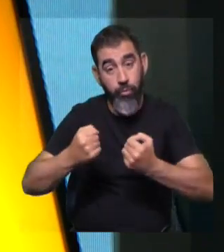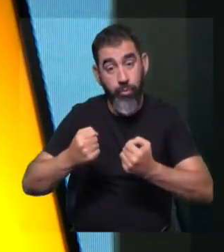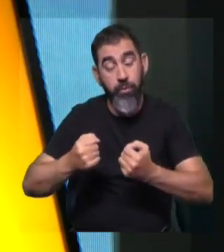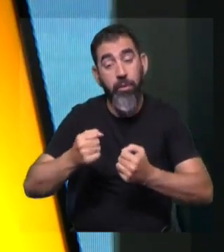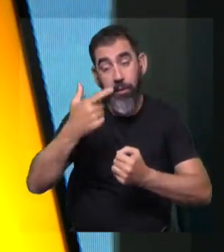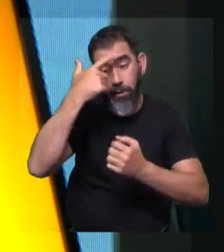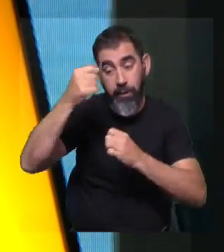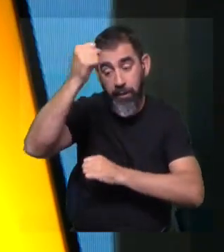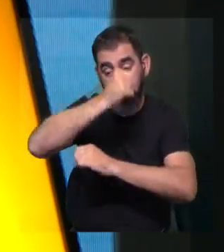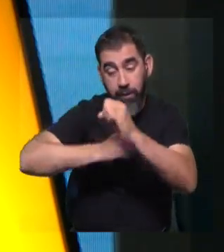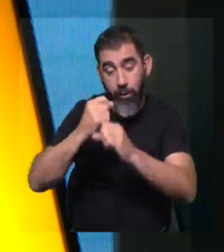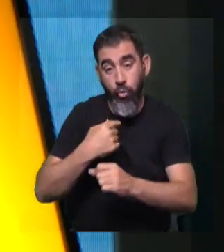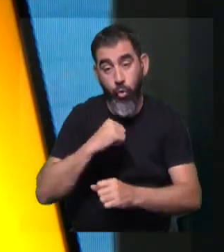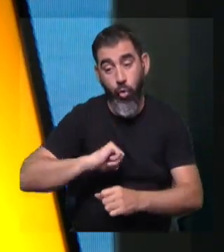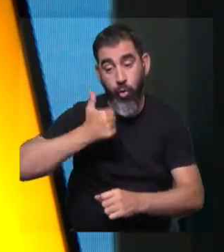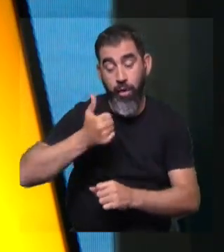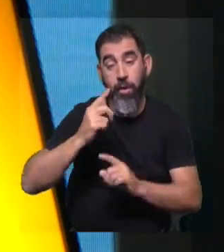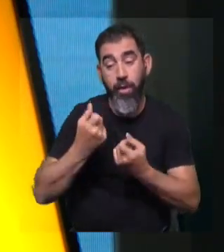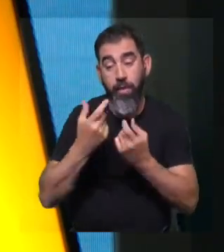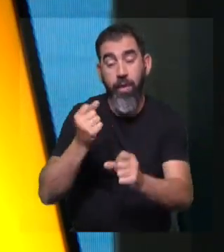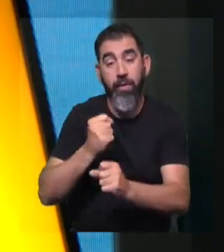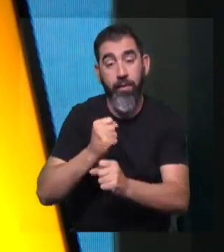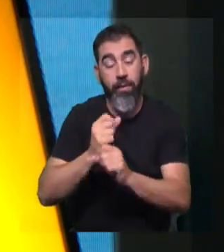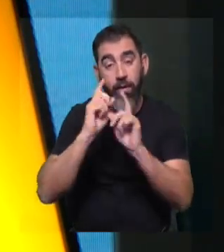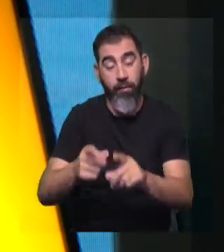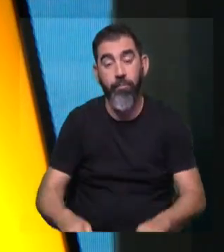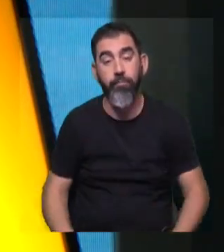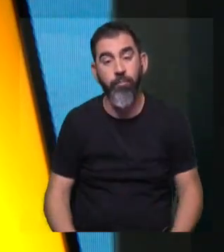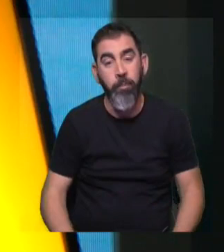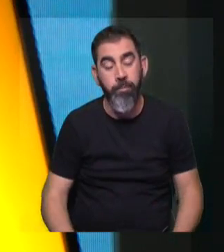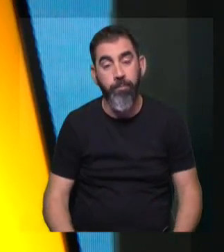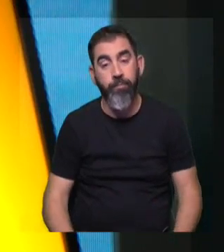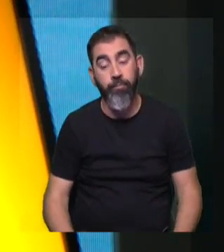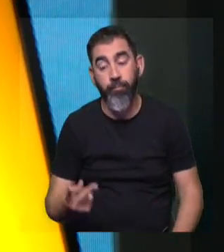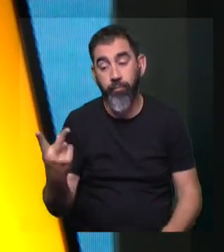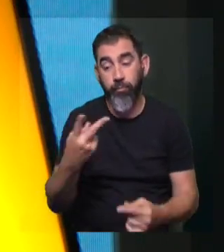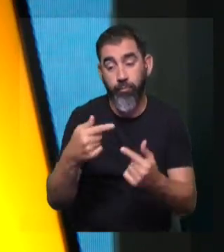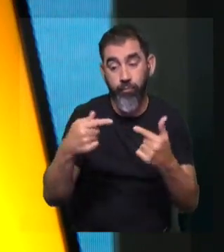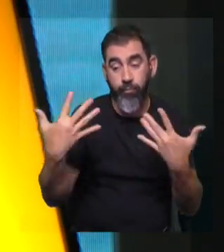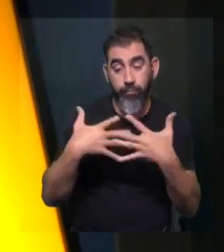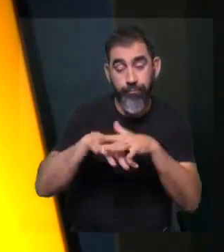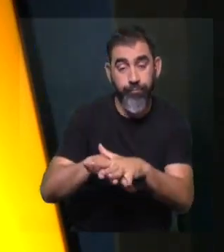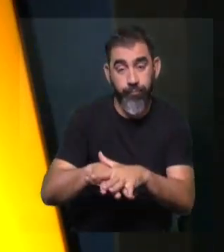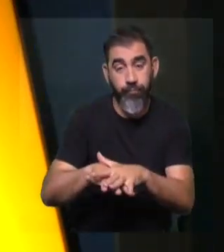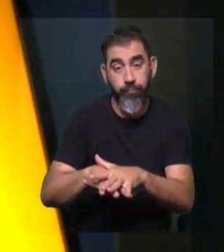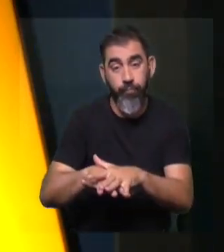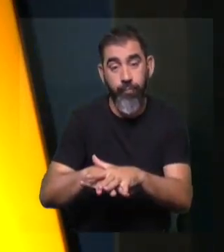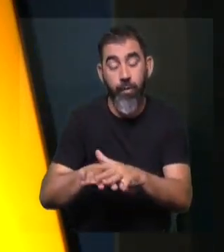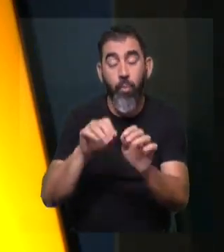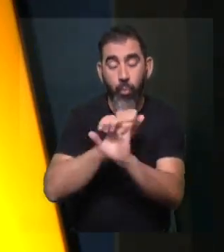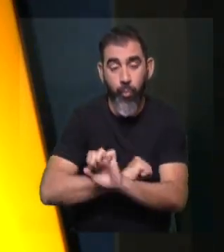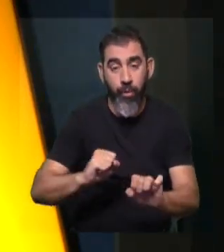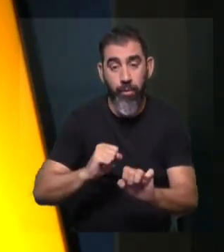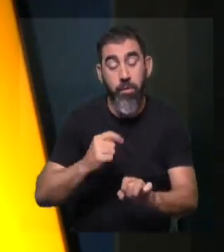las tecnologías de puntas, pero además genera fuentes de trabajo. Entonces nosotros pensamos que esas dos combinaciones generan un marco por el cual